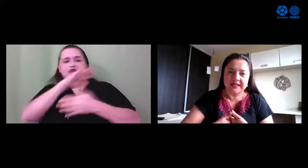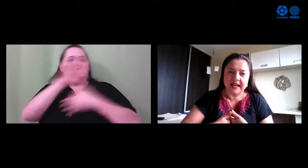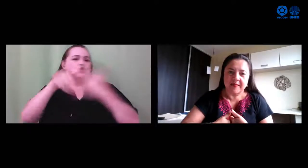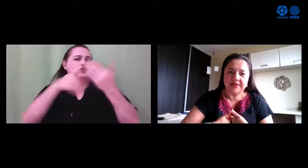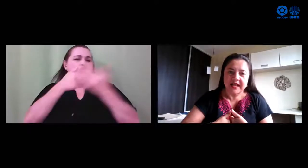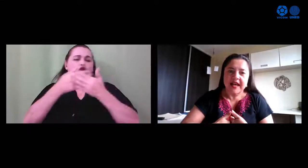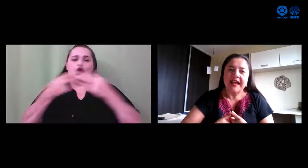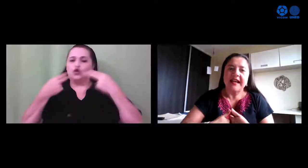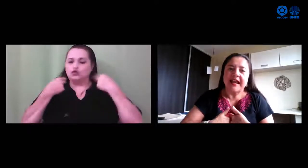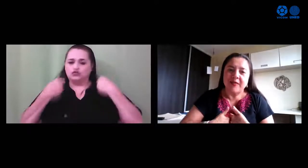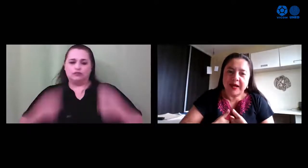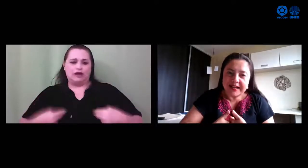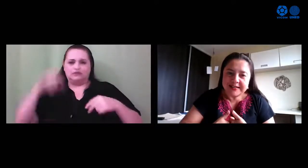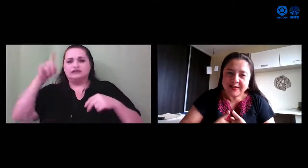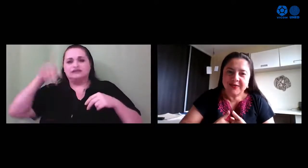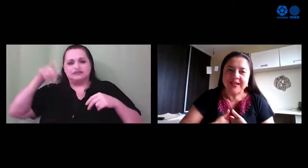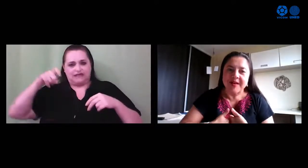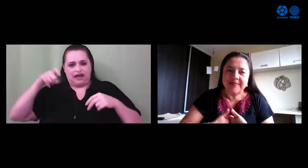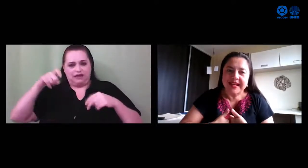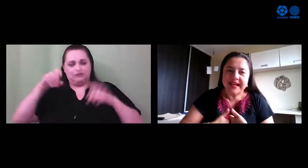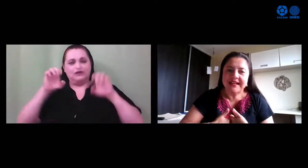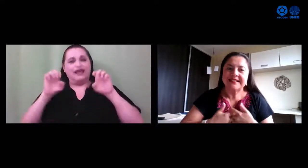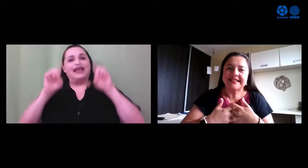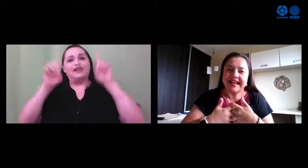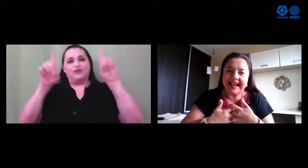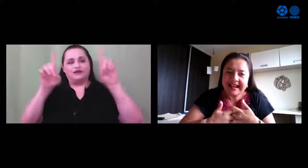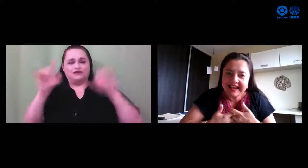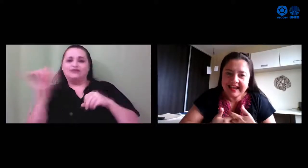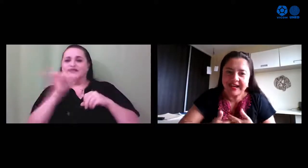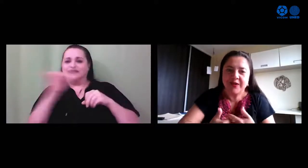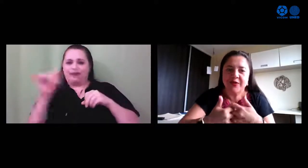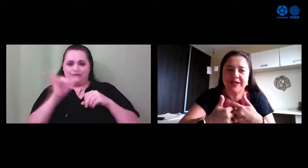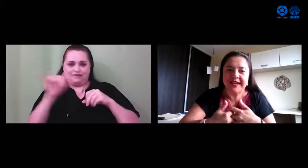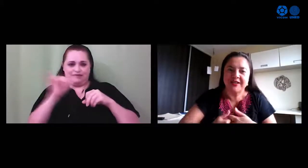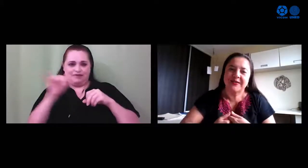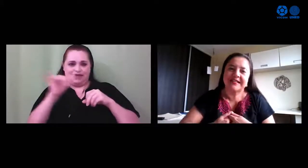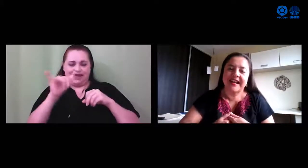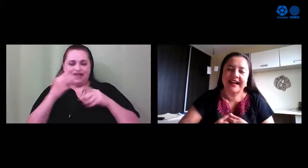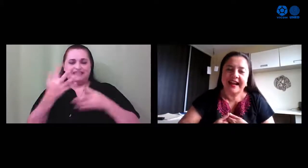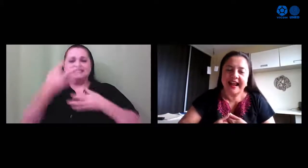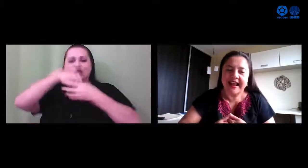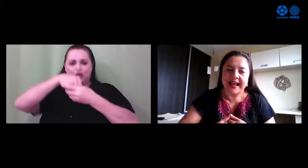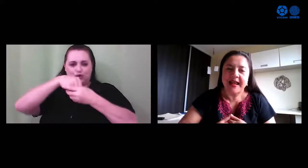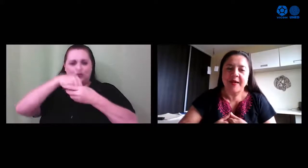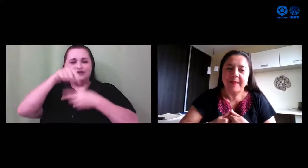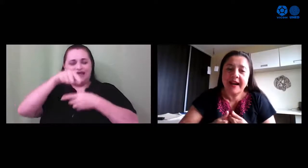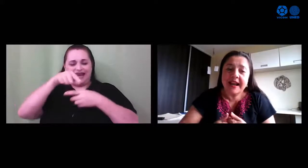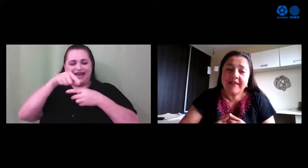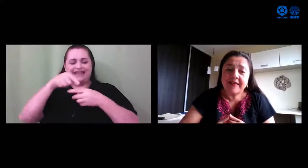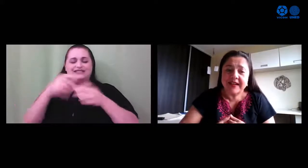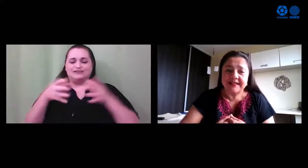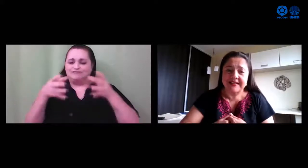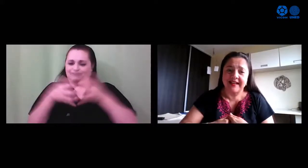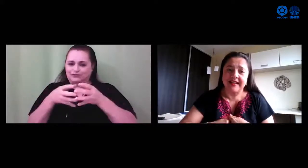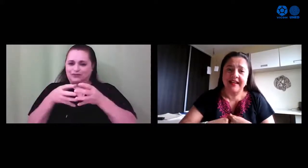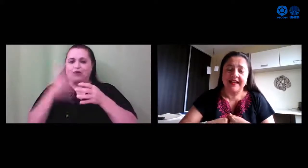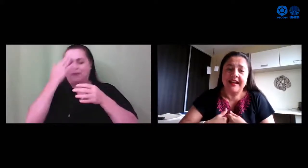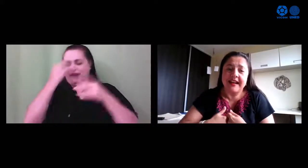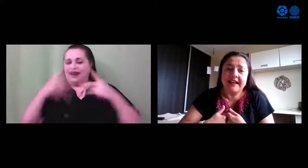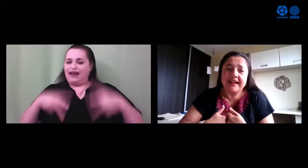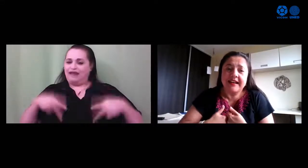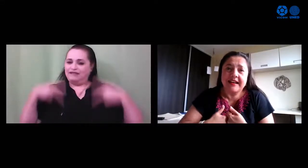humanos necesitamos. Y la educación también se incluye dentro de ese engranaje para la